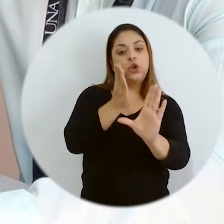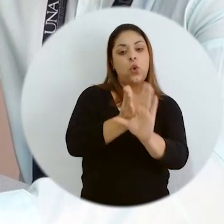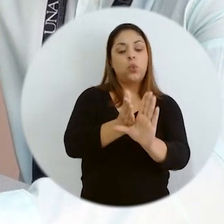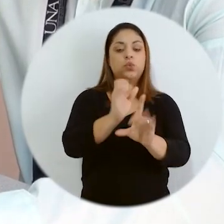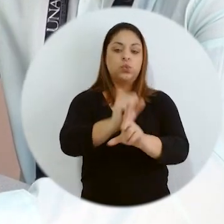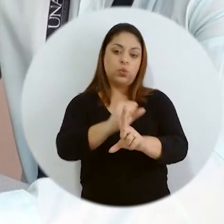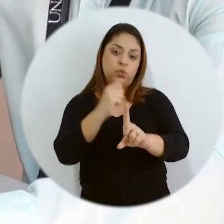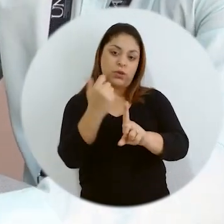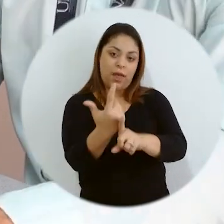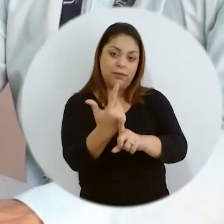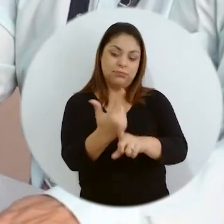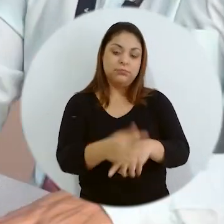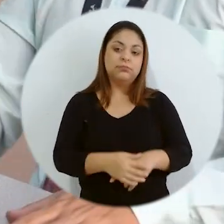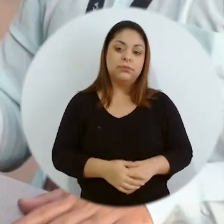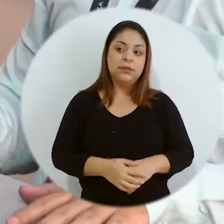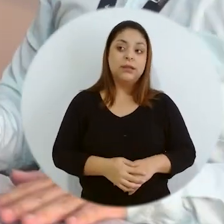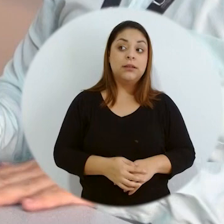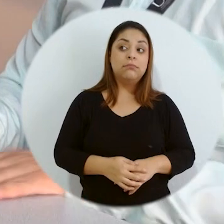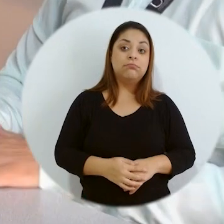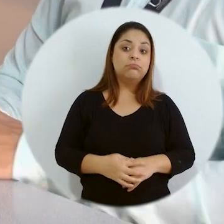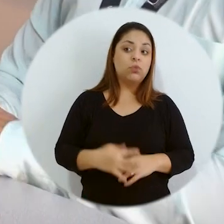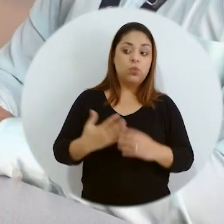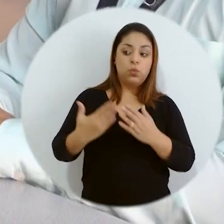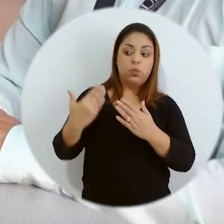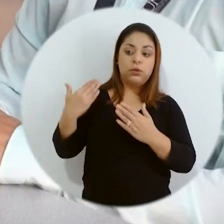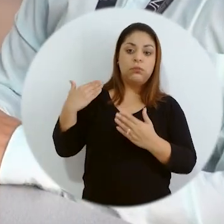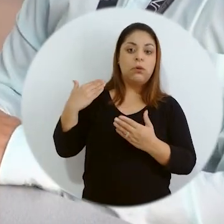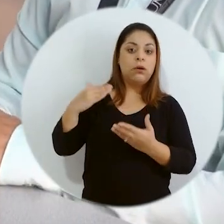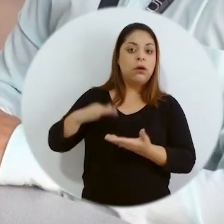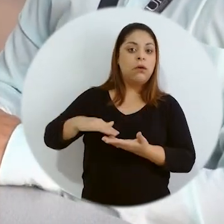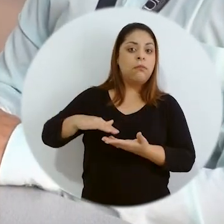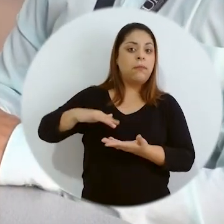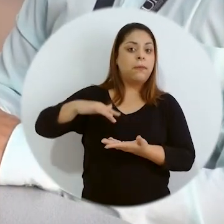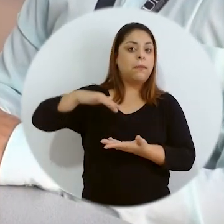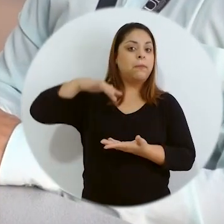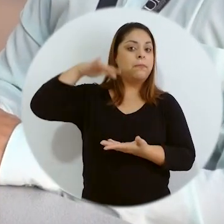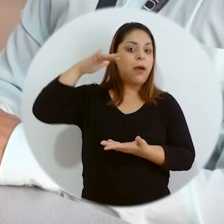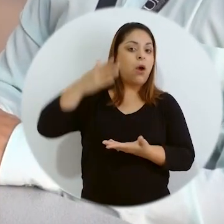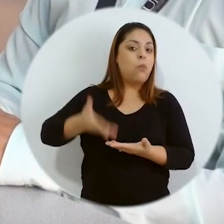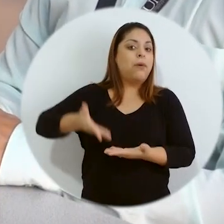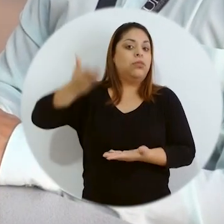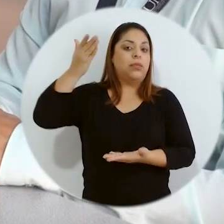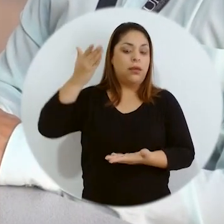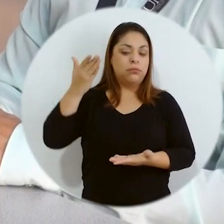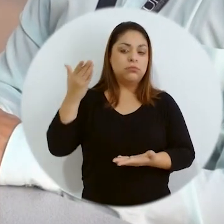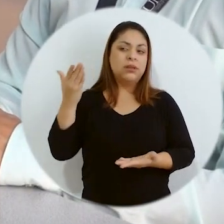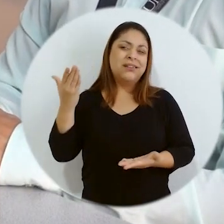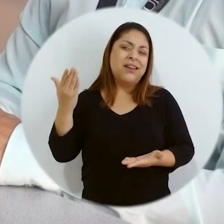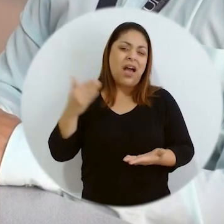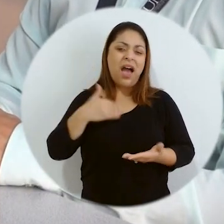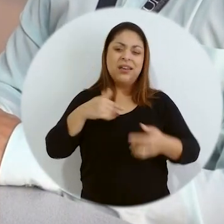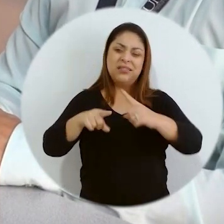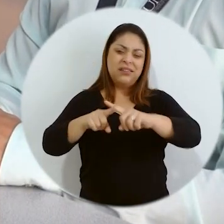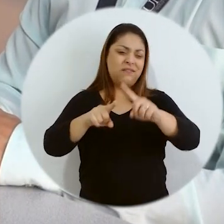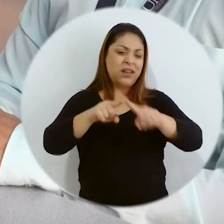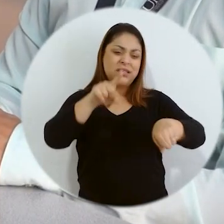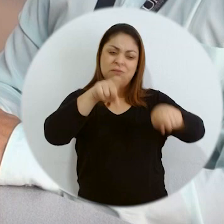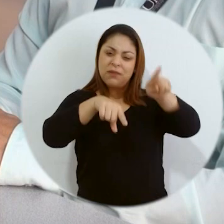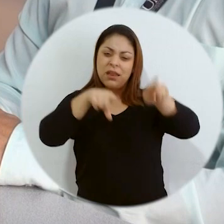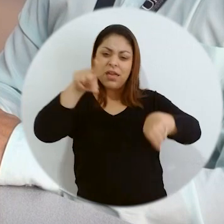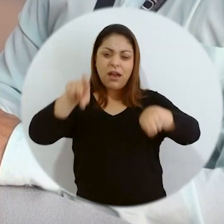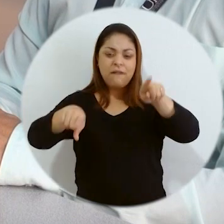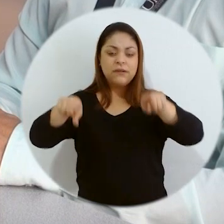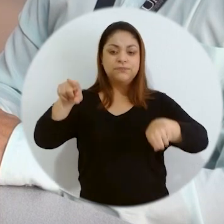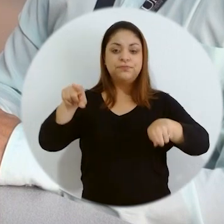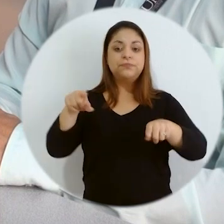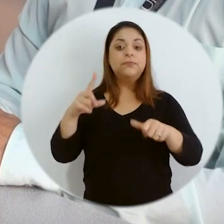psicosocial. Entonces, ha venido un poco en aumento, ¿verdad? Tiene como diferentes variables, ¿verdad?